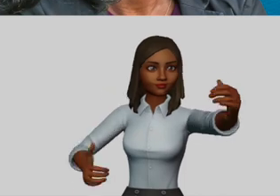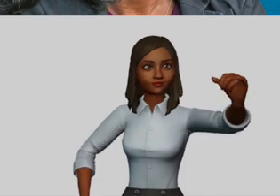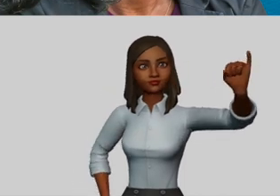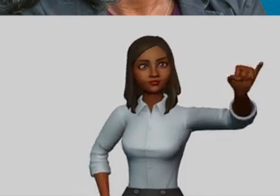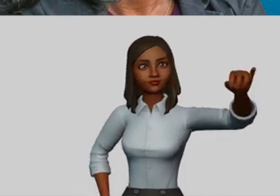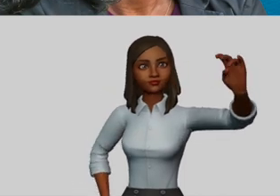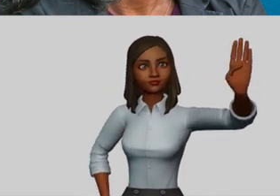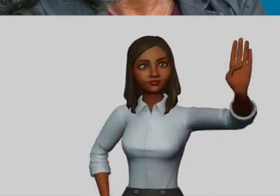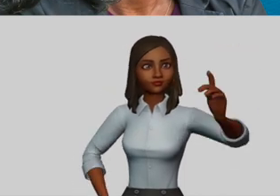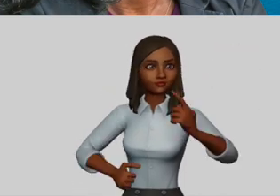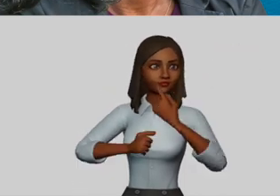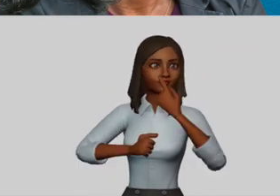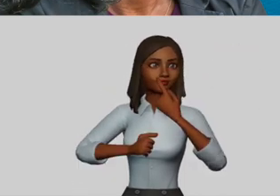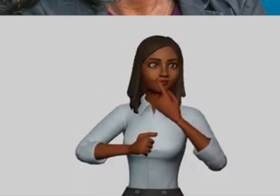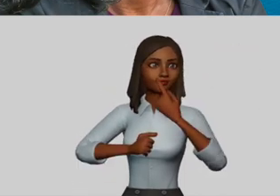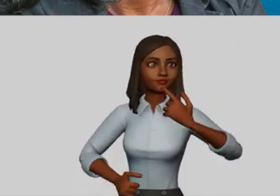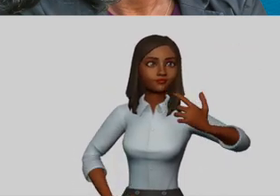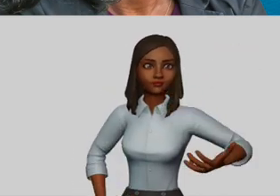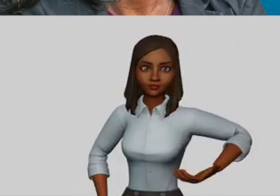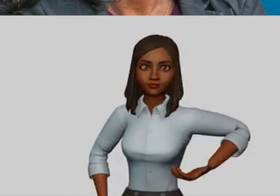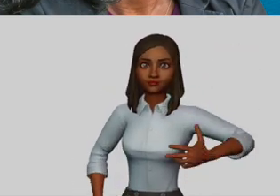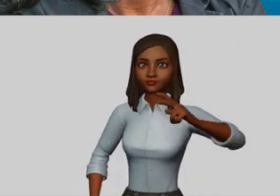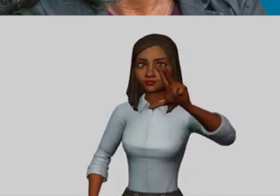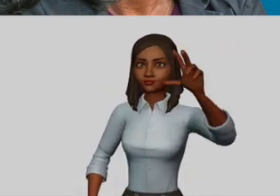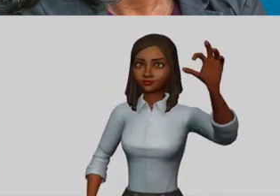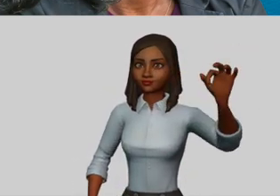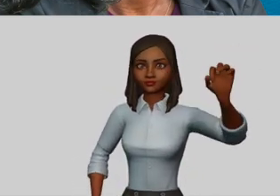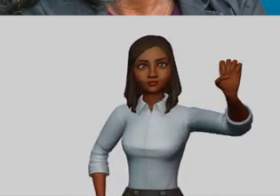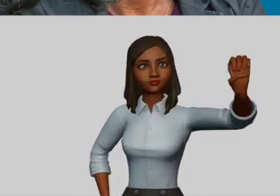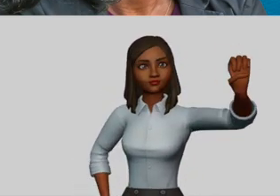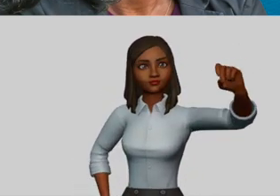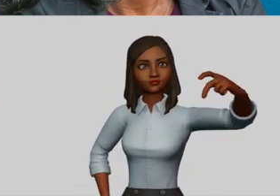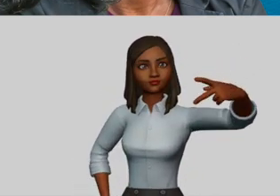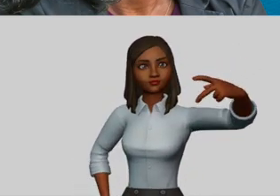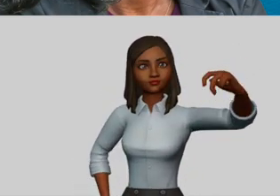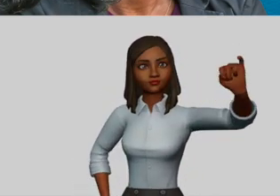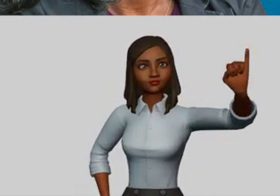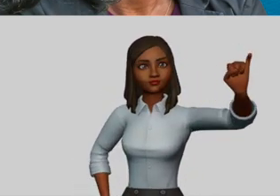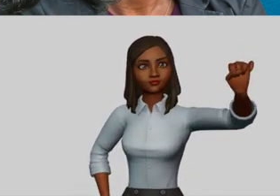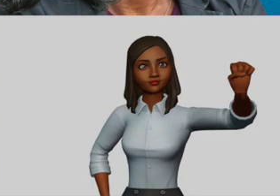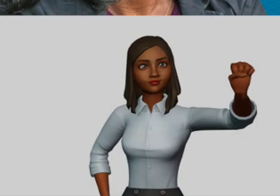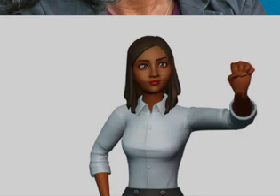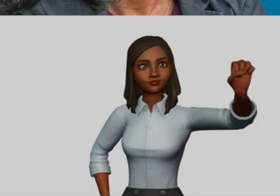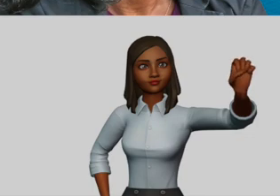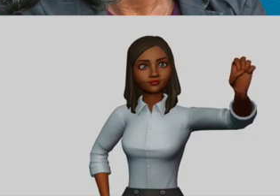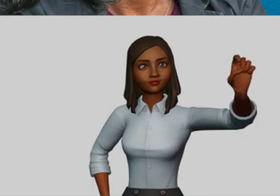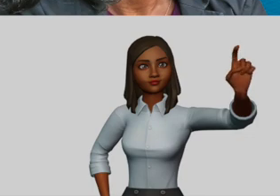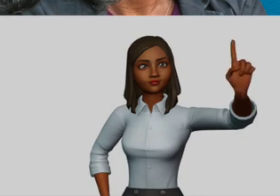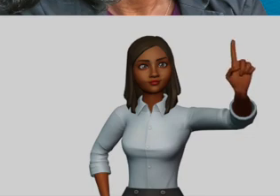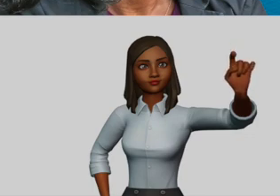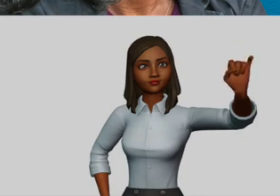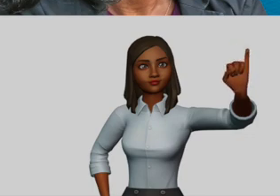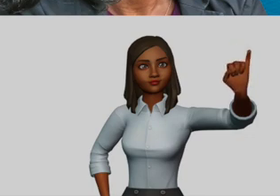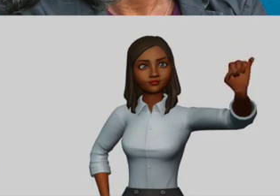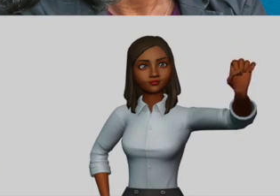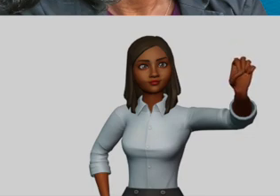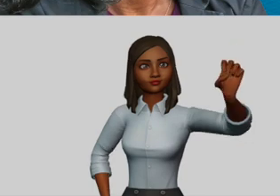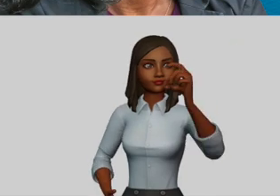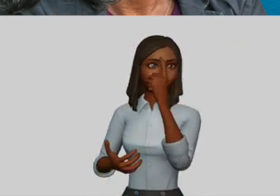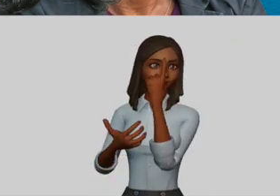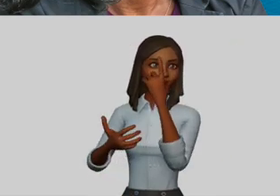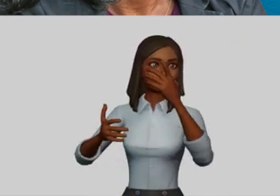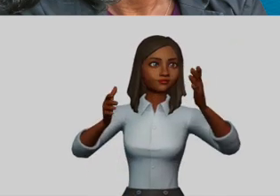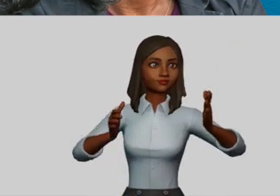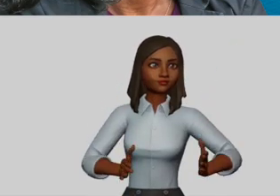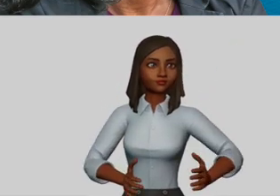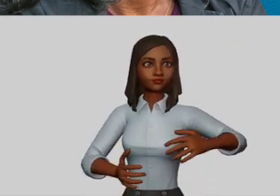dominicanidad tuya, de dónde son tus padres, dónde naciste, ubícanos en este mapa, dónde